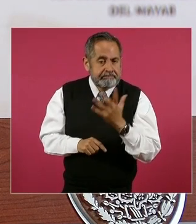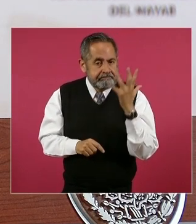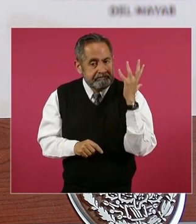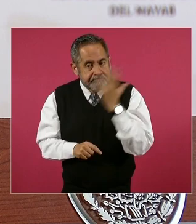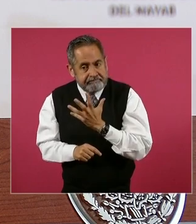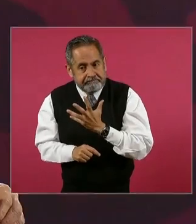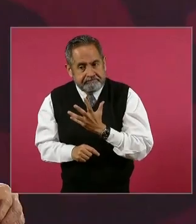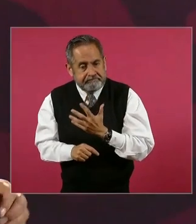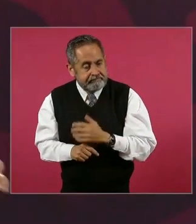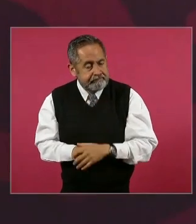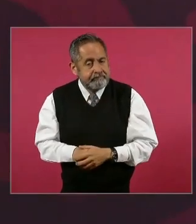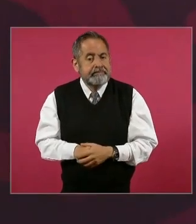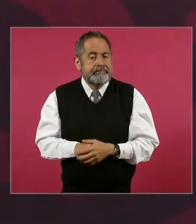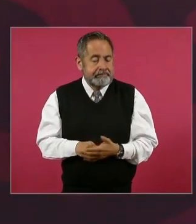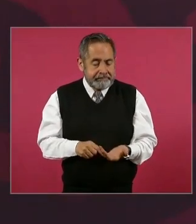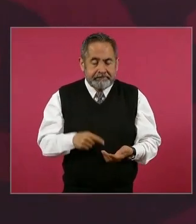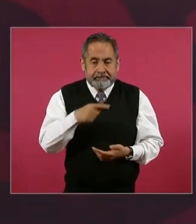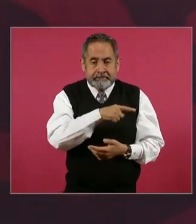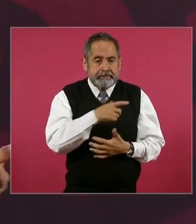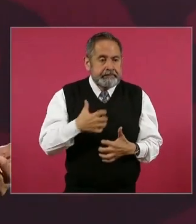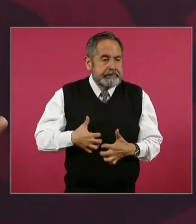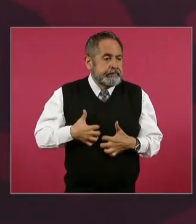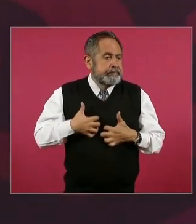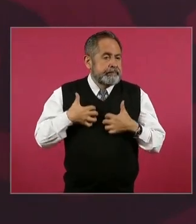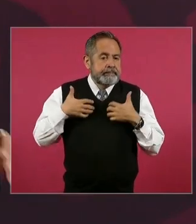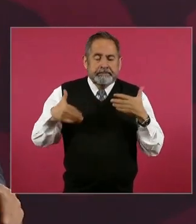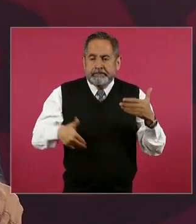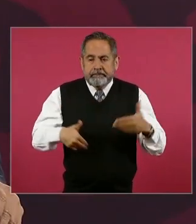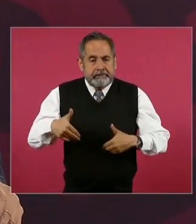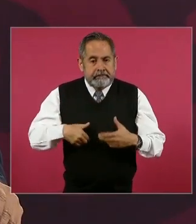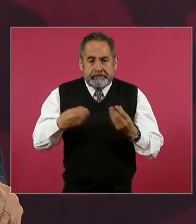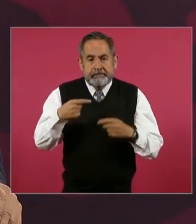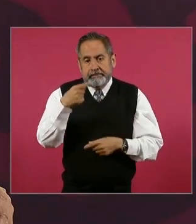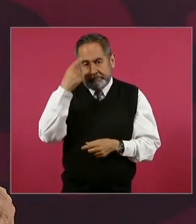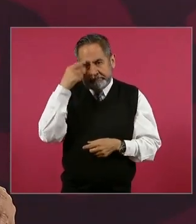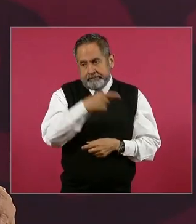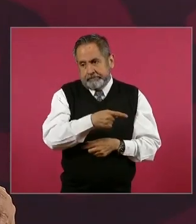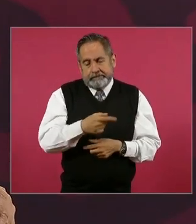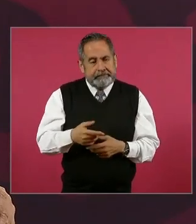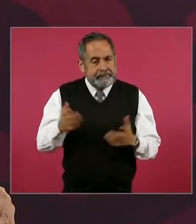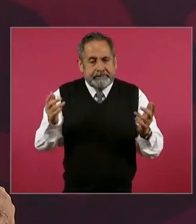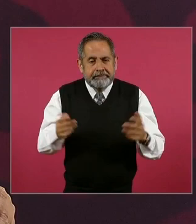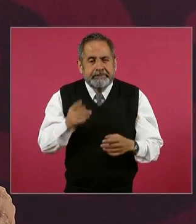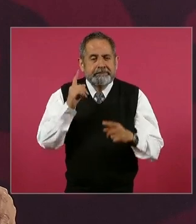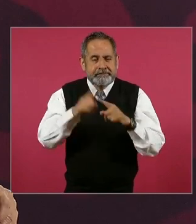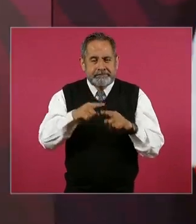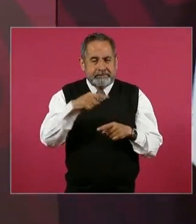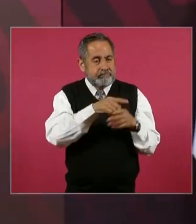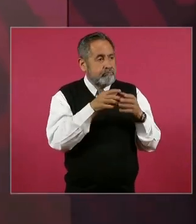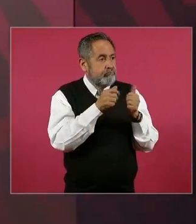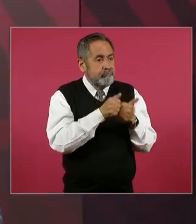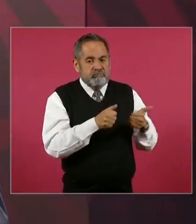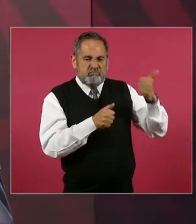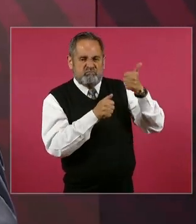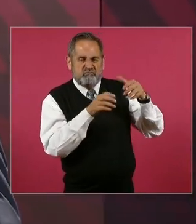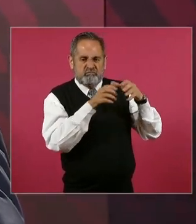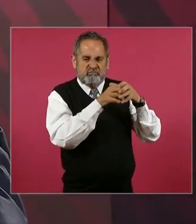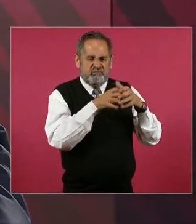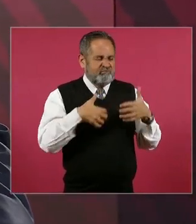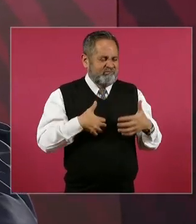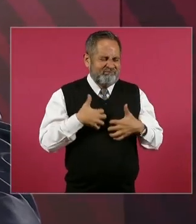calificada y eso fue lo que les molestó más sobre todo a los potentados